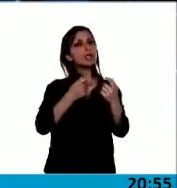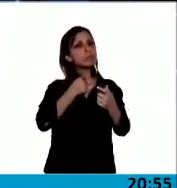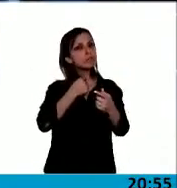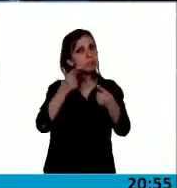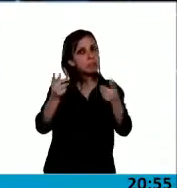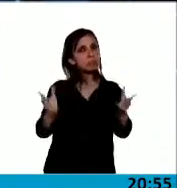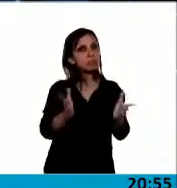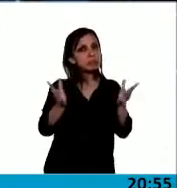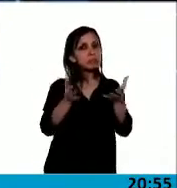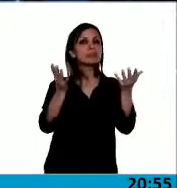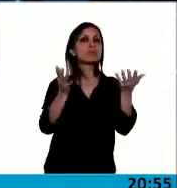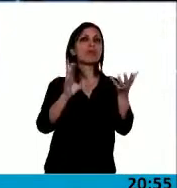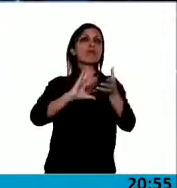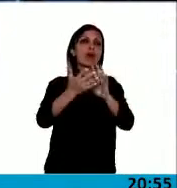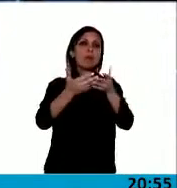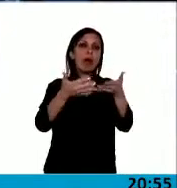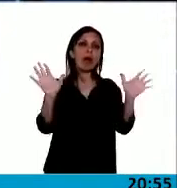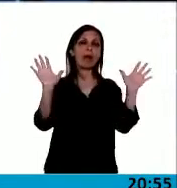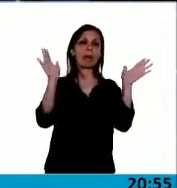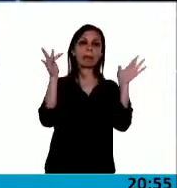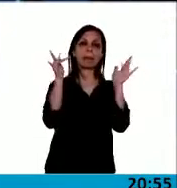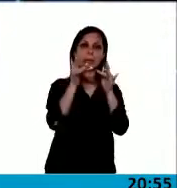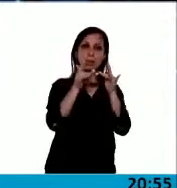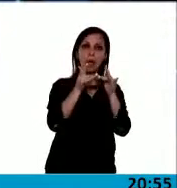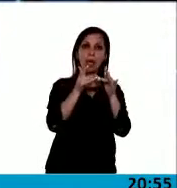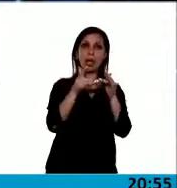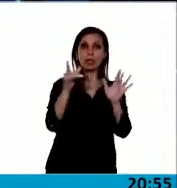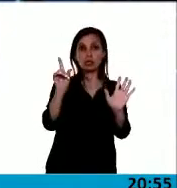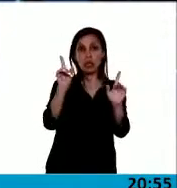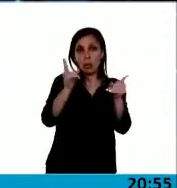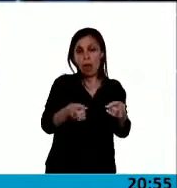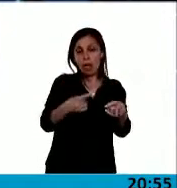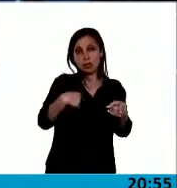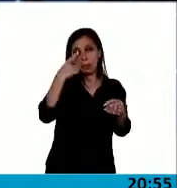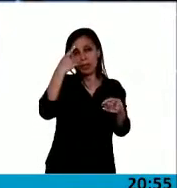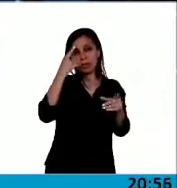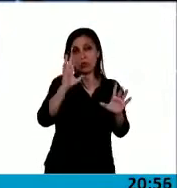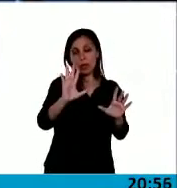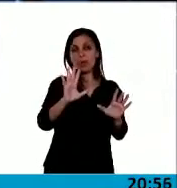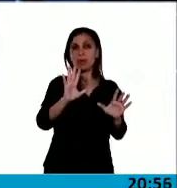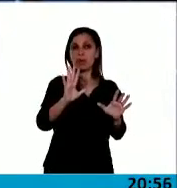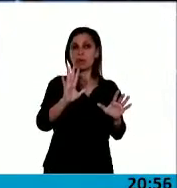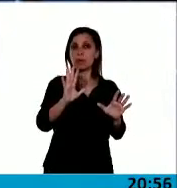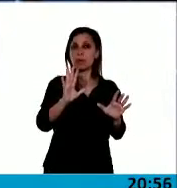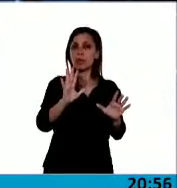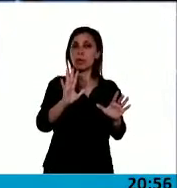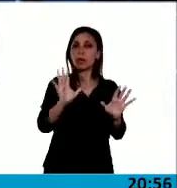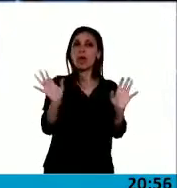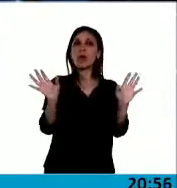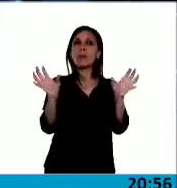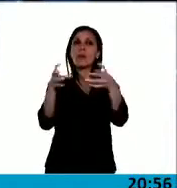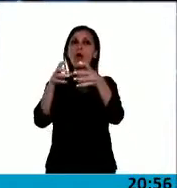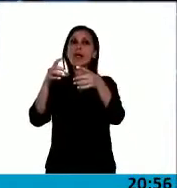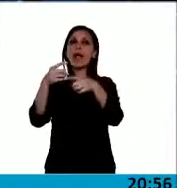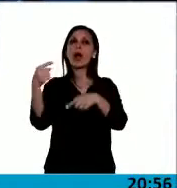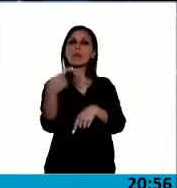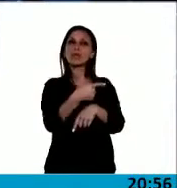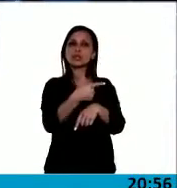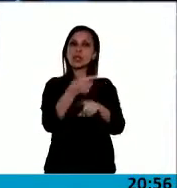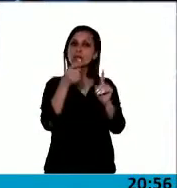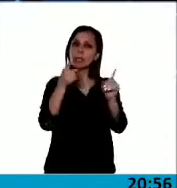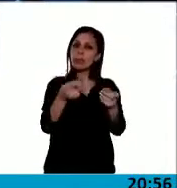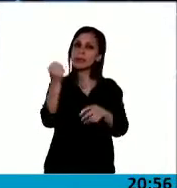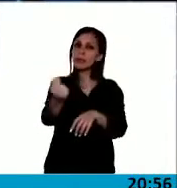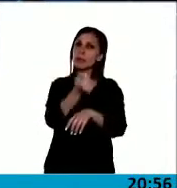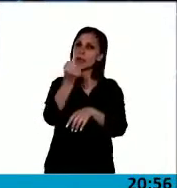Cámara en el formato virtual, yo creo que no hay que restarle a los bloques de la oposición el acompañamiento